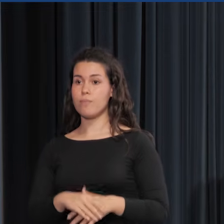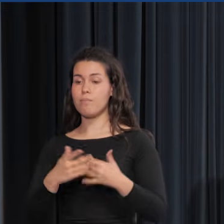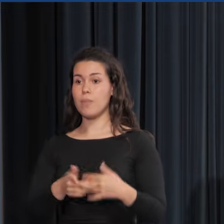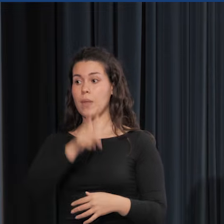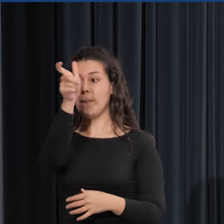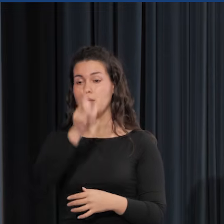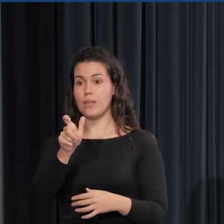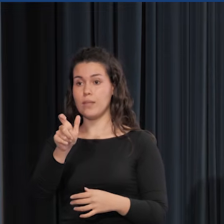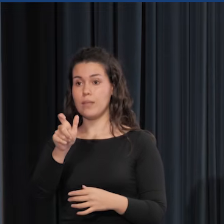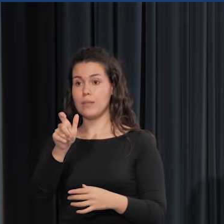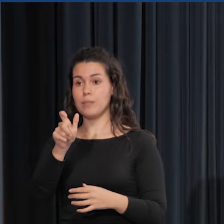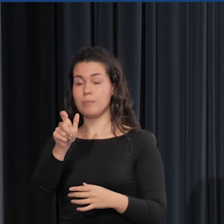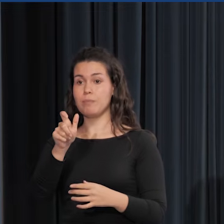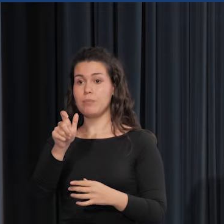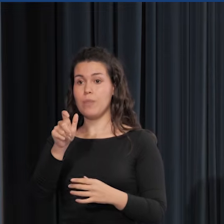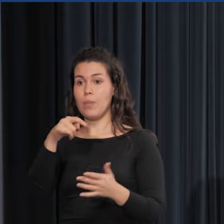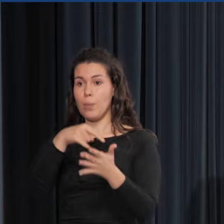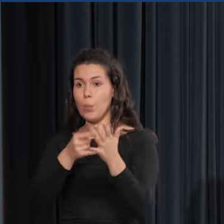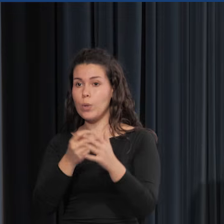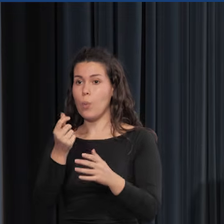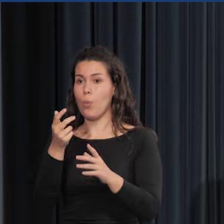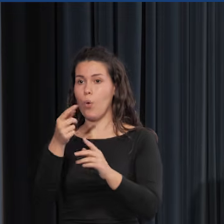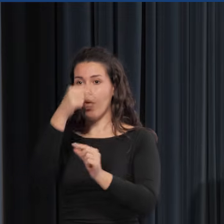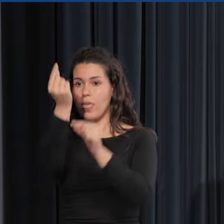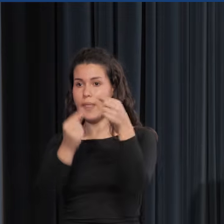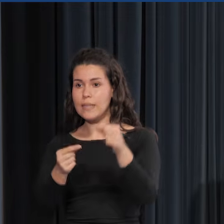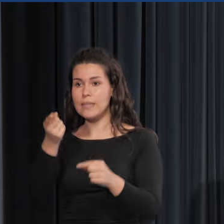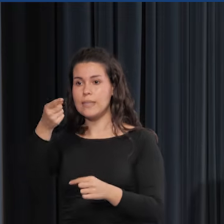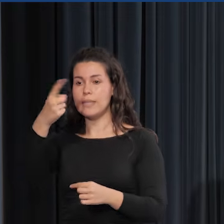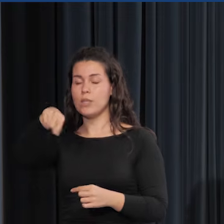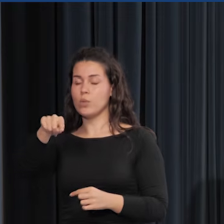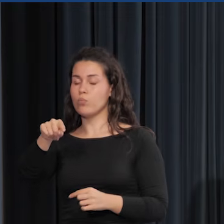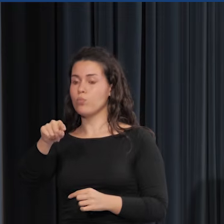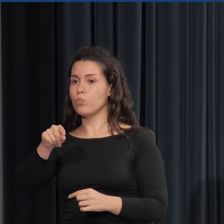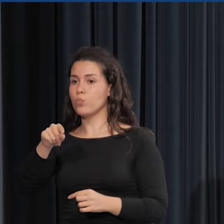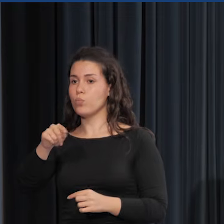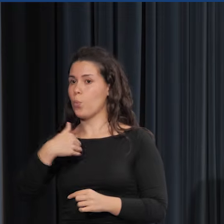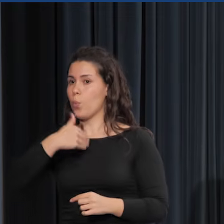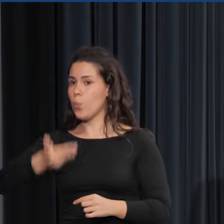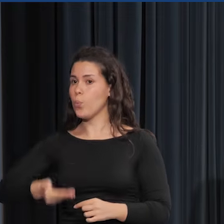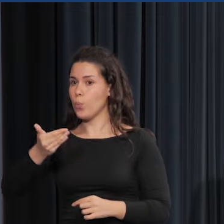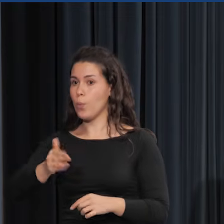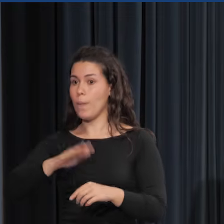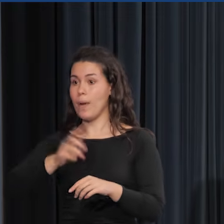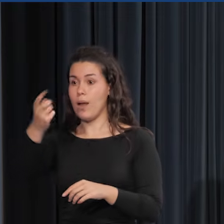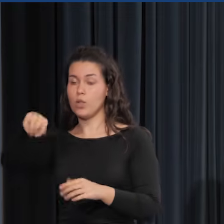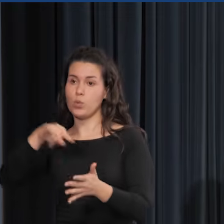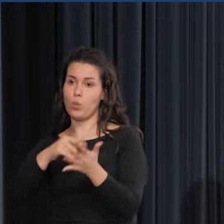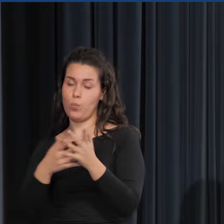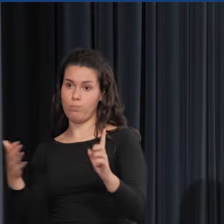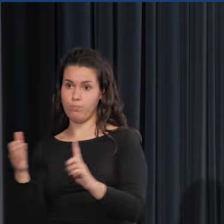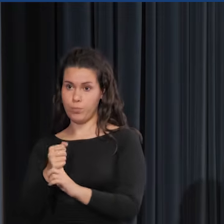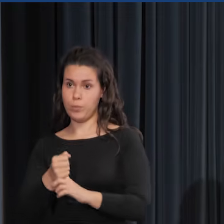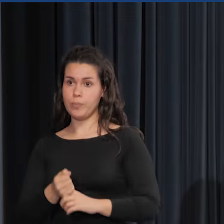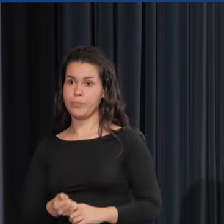los proyectistas, tienen en sus decisiones un papel muy relevante de cara a resolver esto. Y